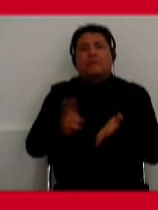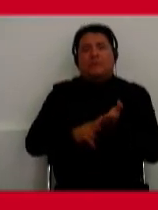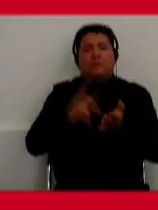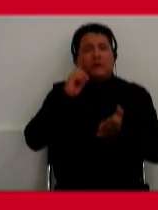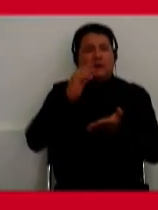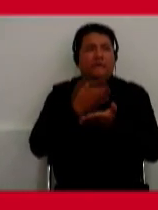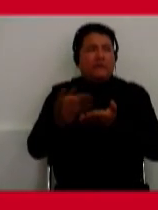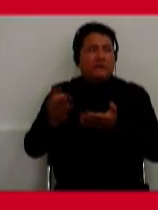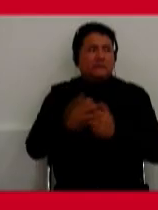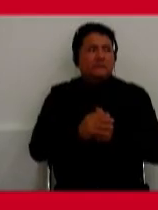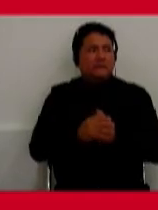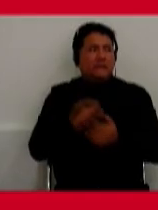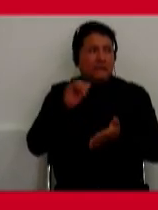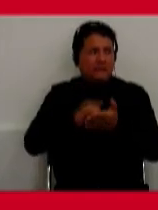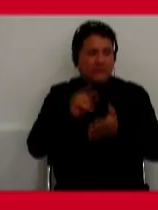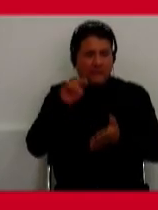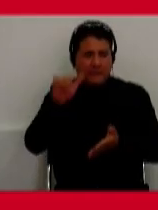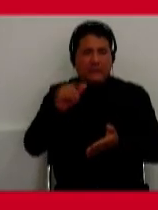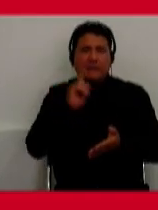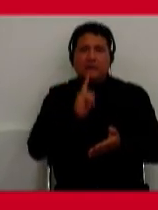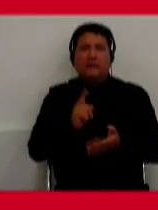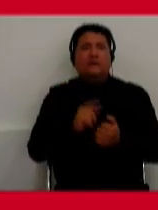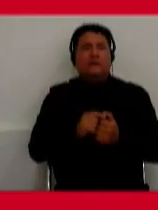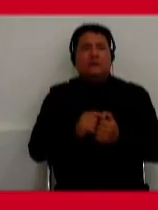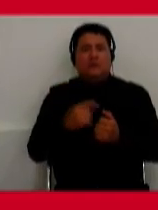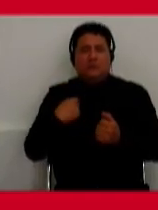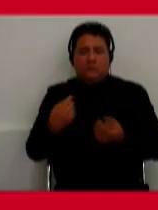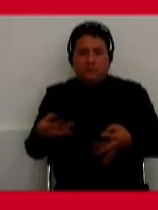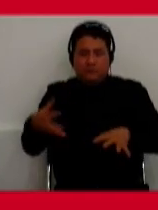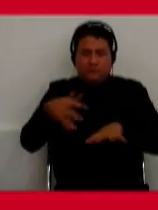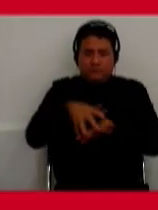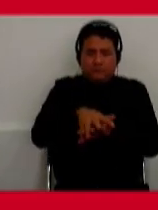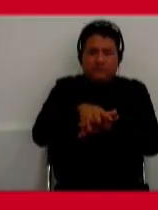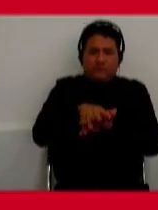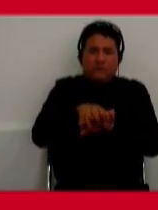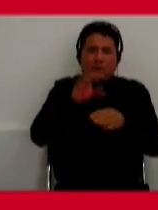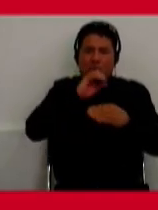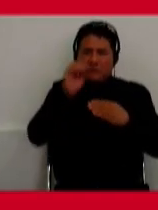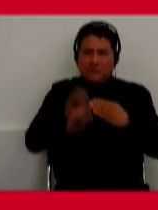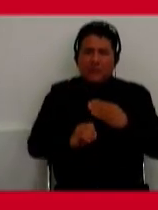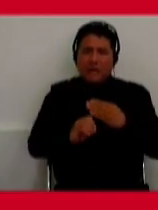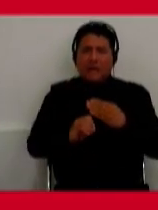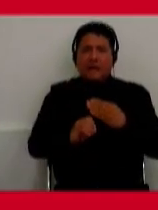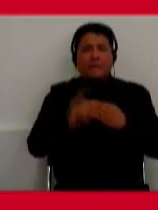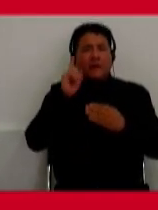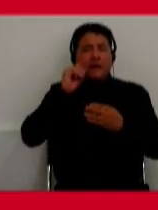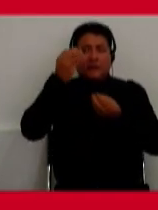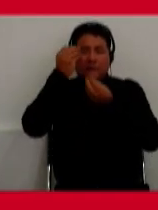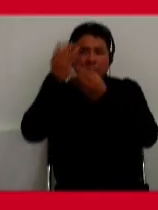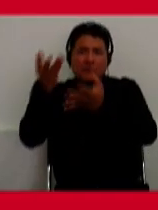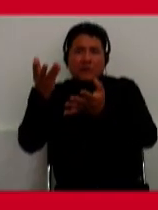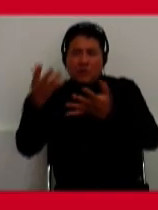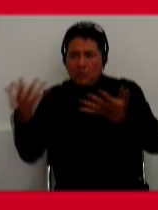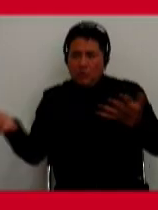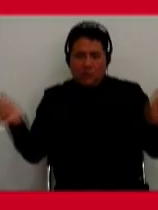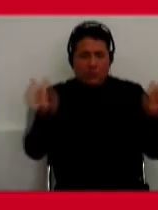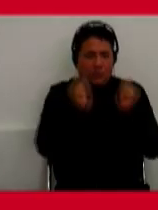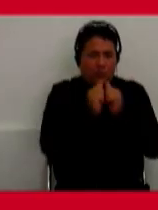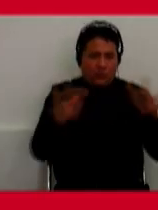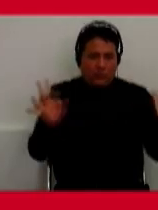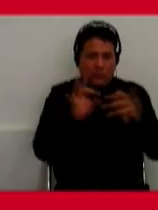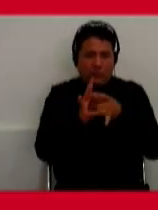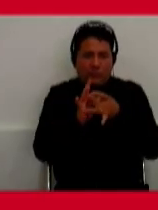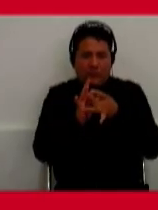ahí donde integramos ya porcentajes de nivel de información y lo volvimos de una forma